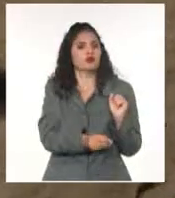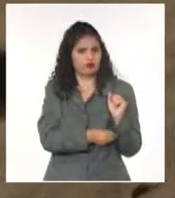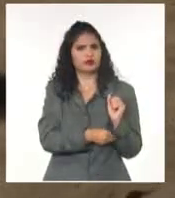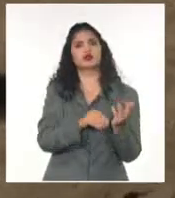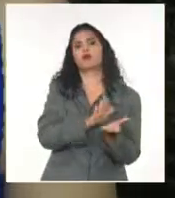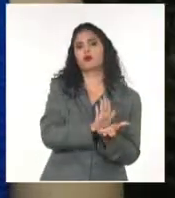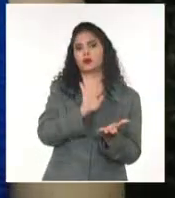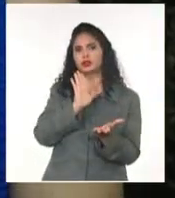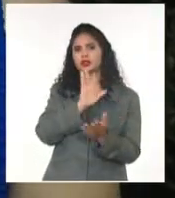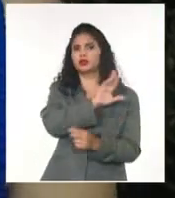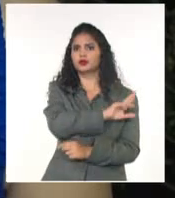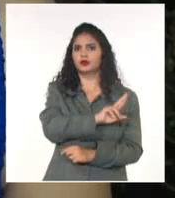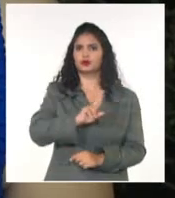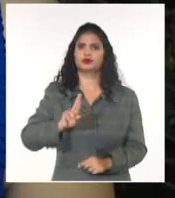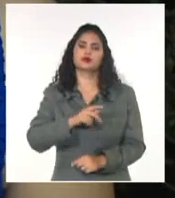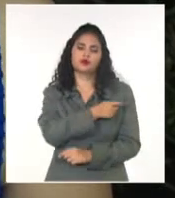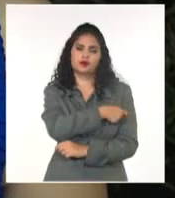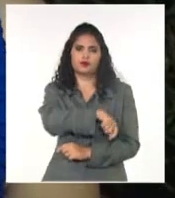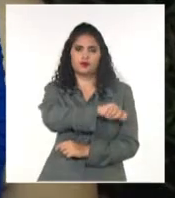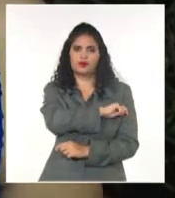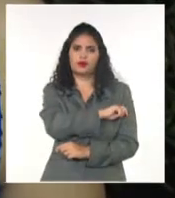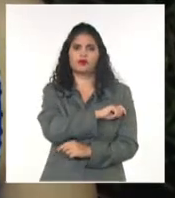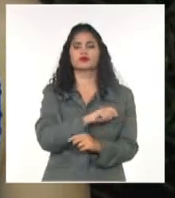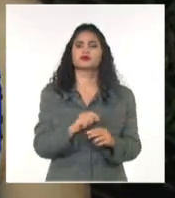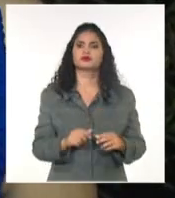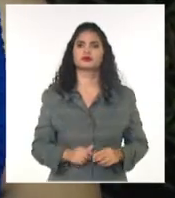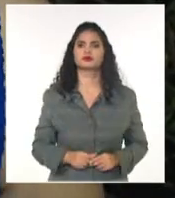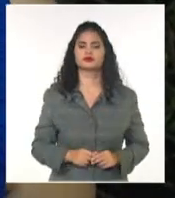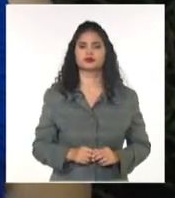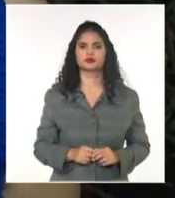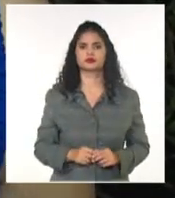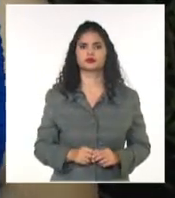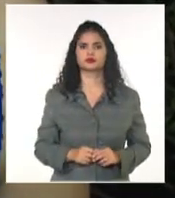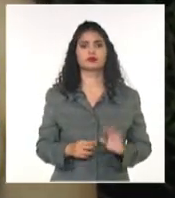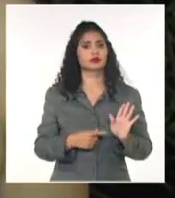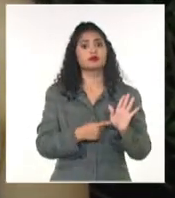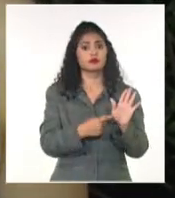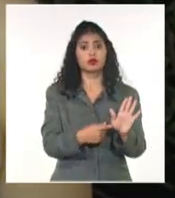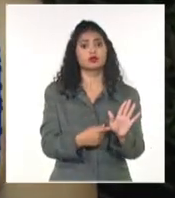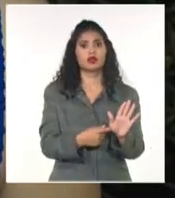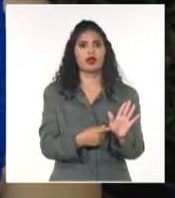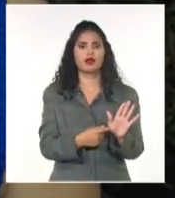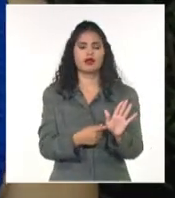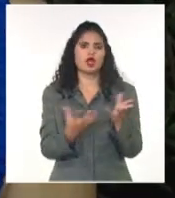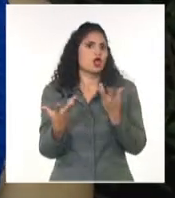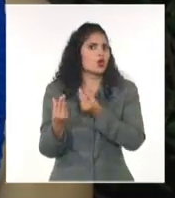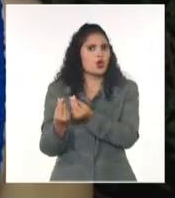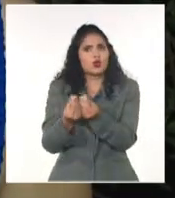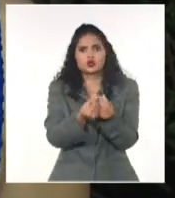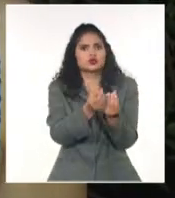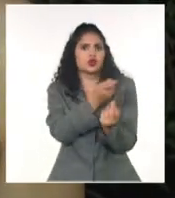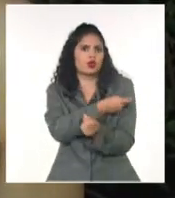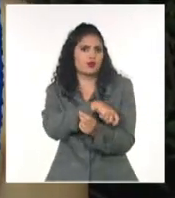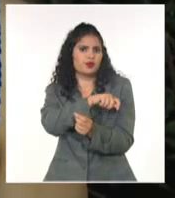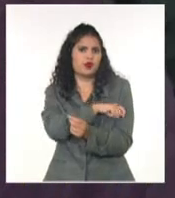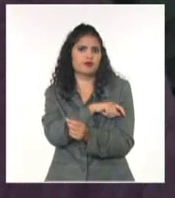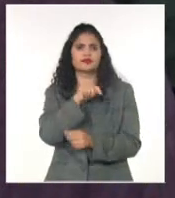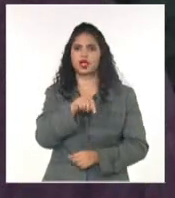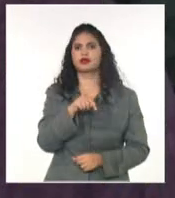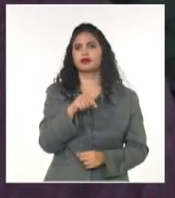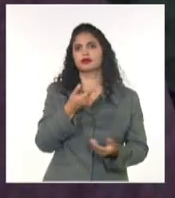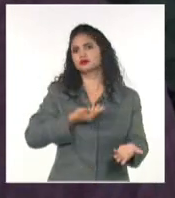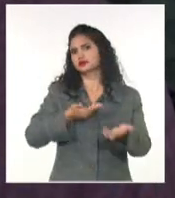comprometida con el barrio. Para mí fue una celebración de la unidad de barrio, en la que nos expresamos y nos divertimos entre todos aquí